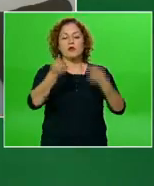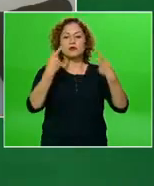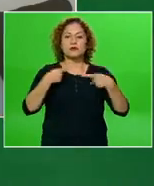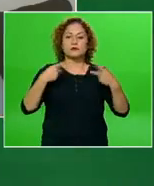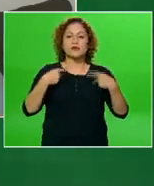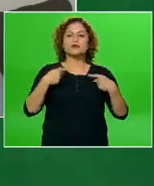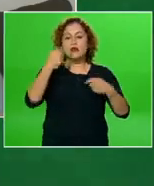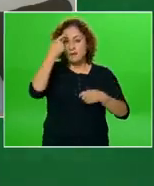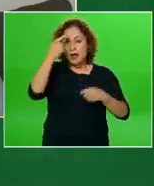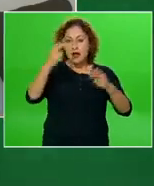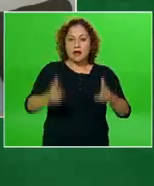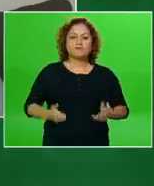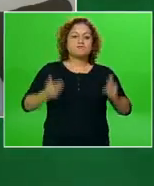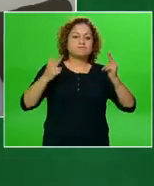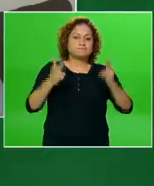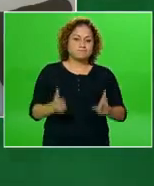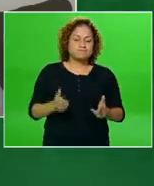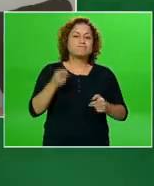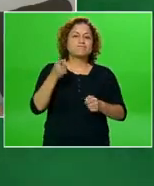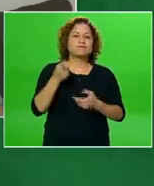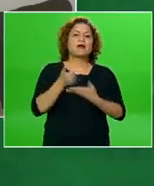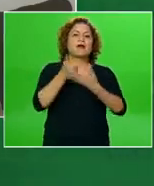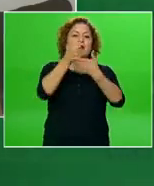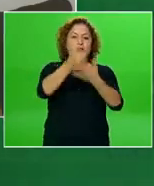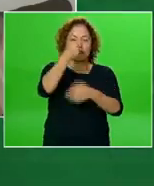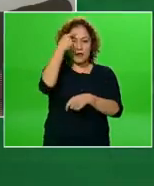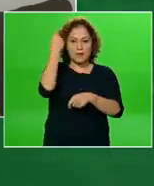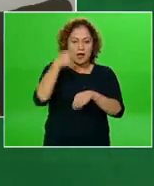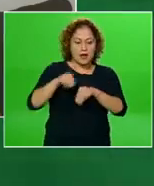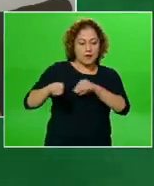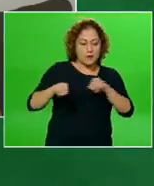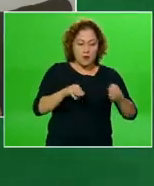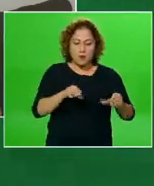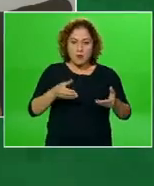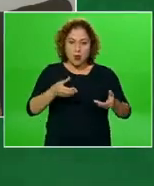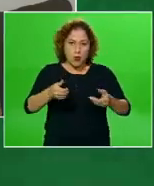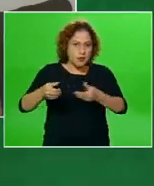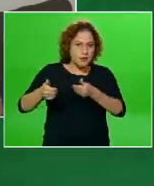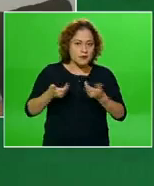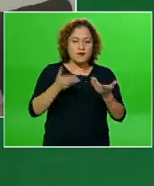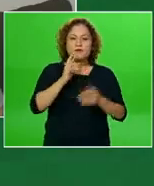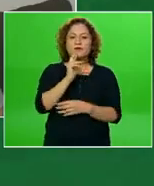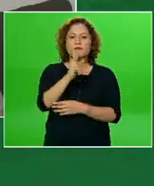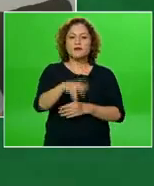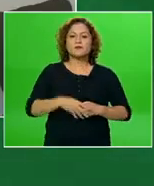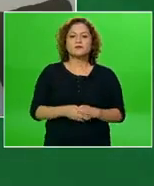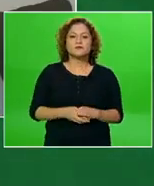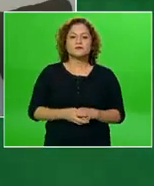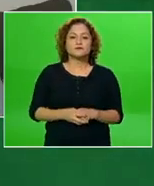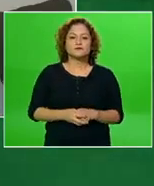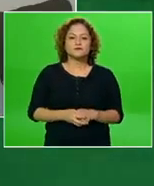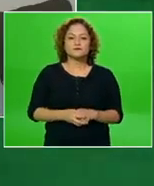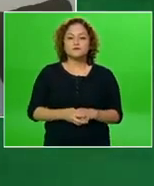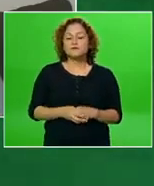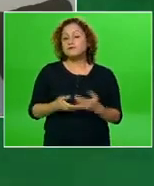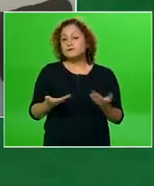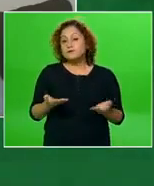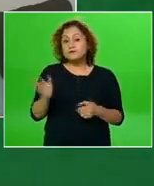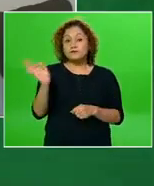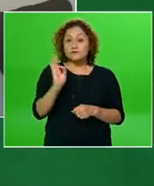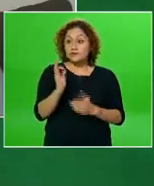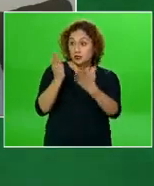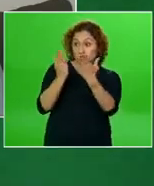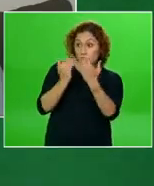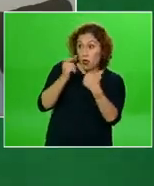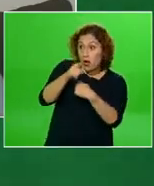tengan más movimiento y más independencia de de sin movimiento si no tenemos acceso a fisioterapeutas